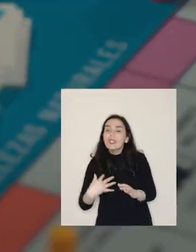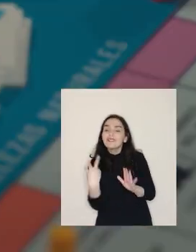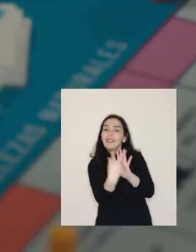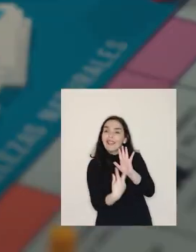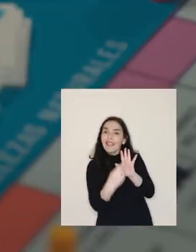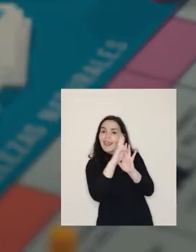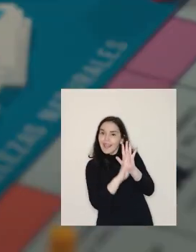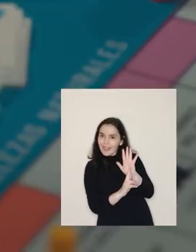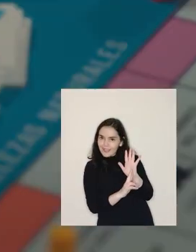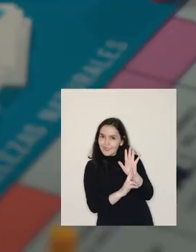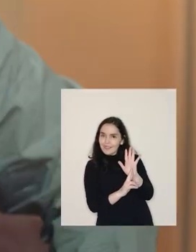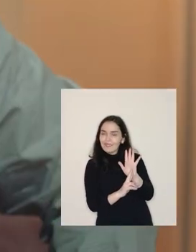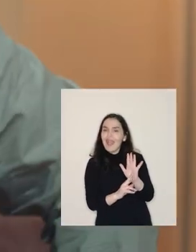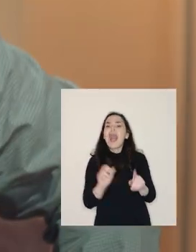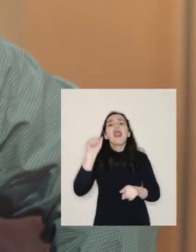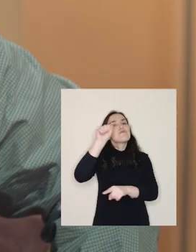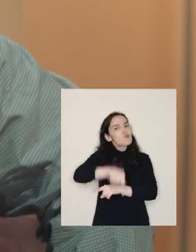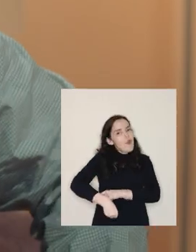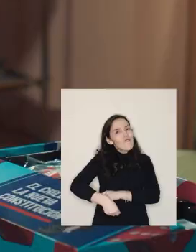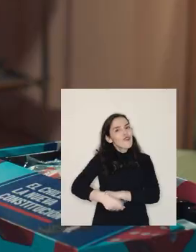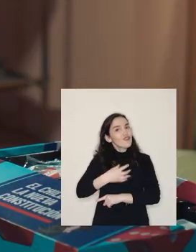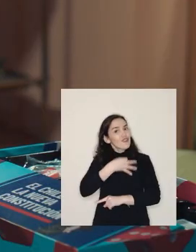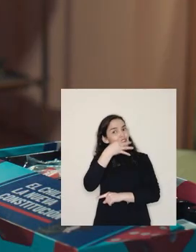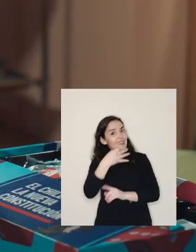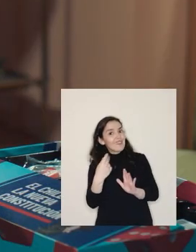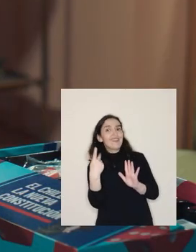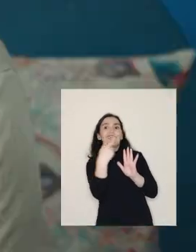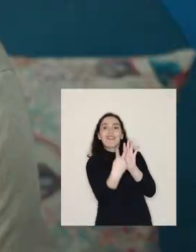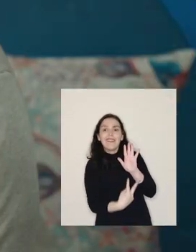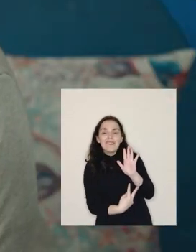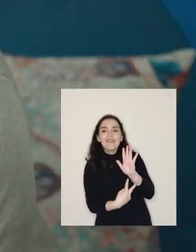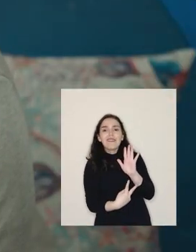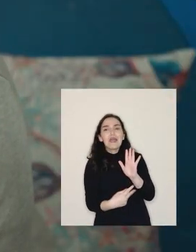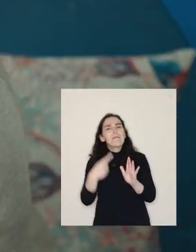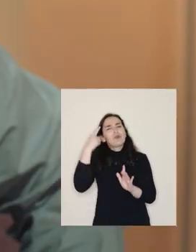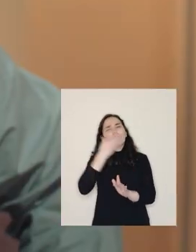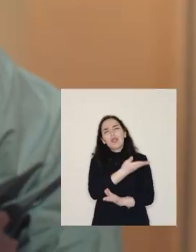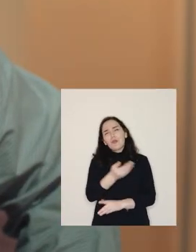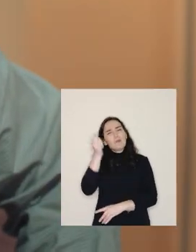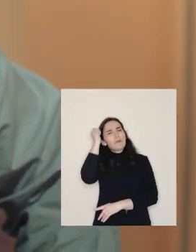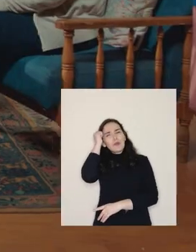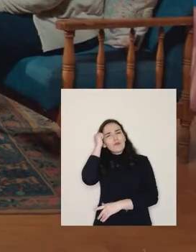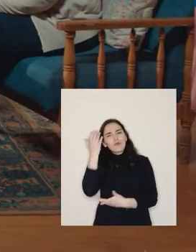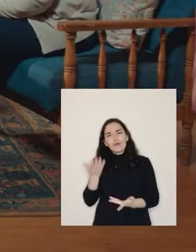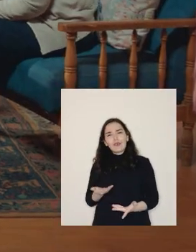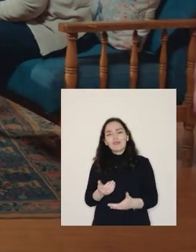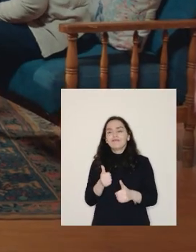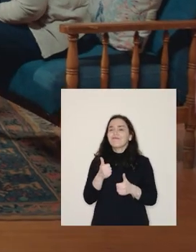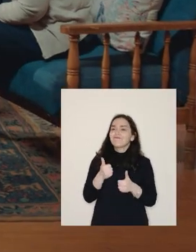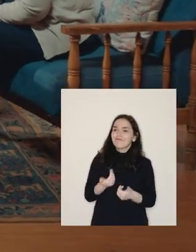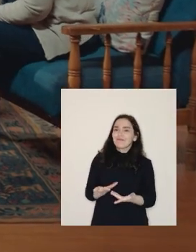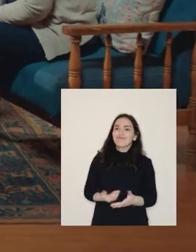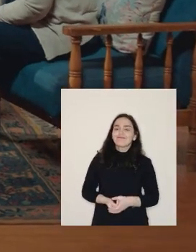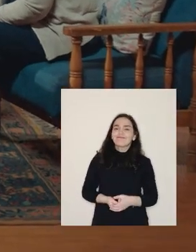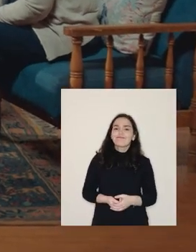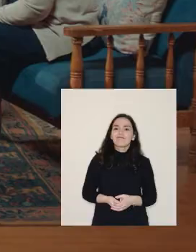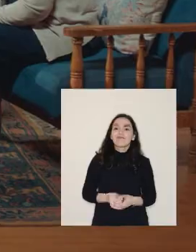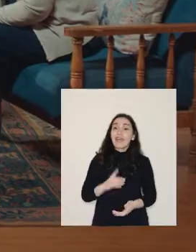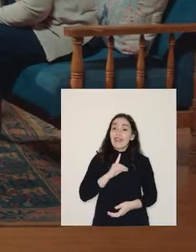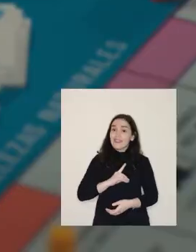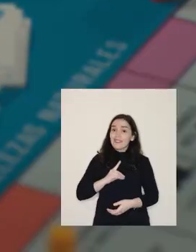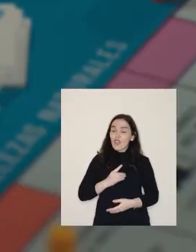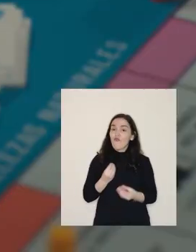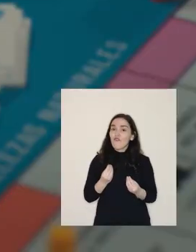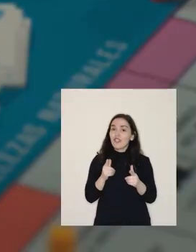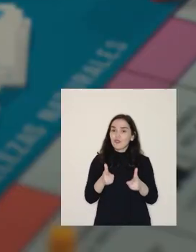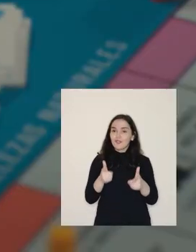importante leer las reglas. ¡Apruebo! Yo les dije que la leyeran, pero son confiados. Bien. Les